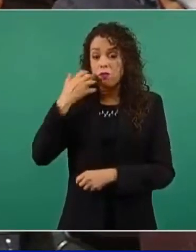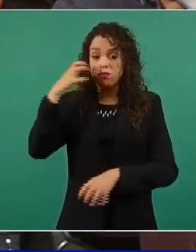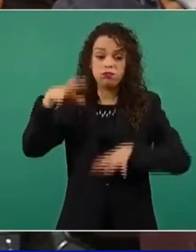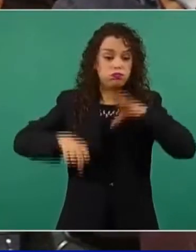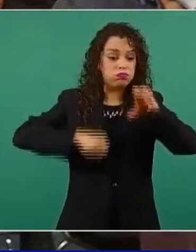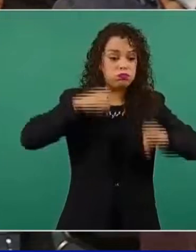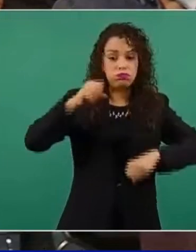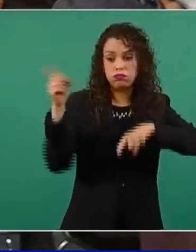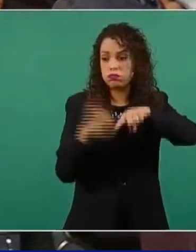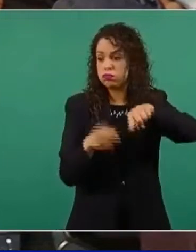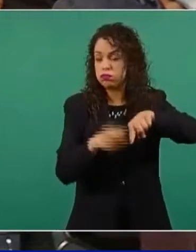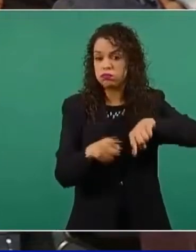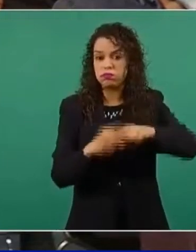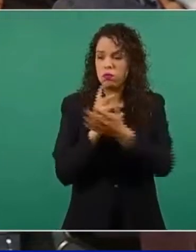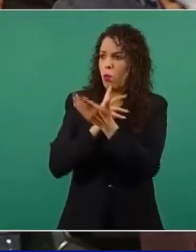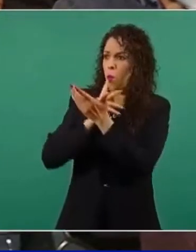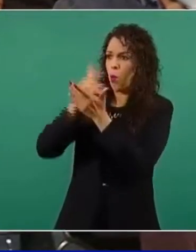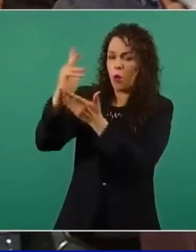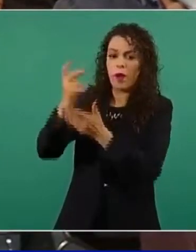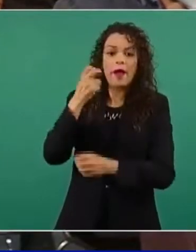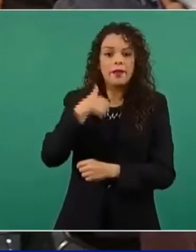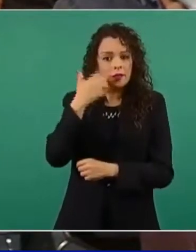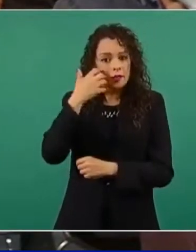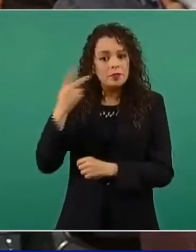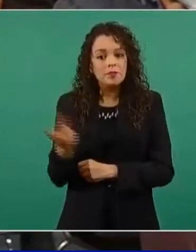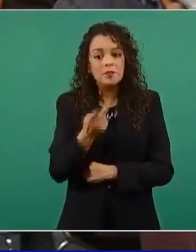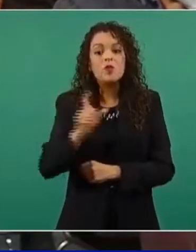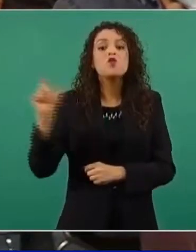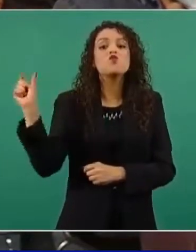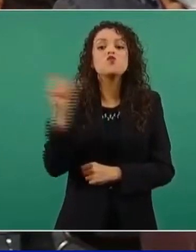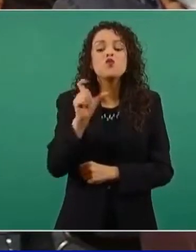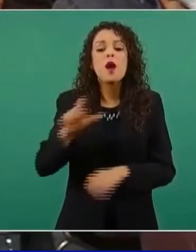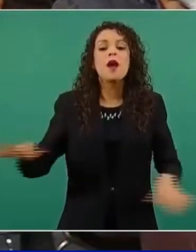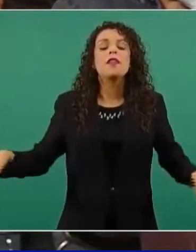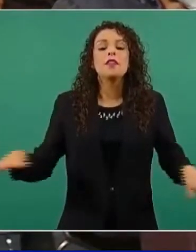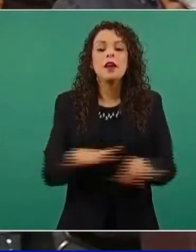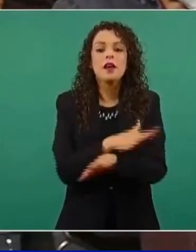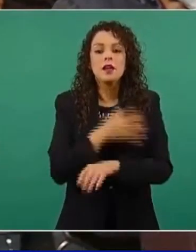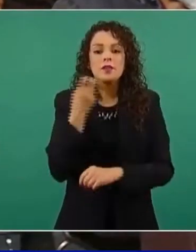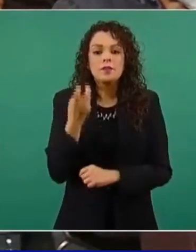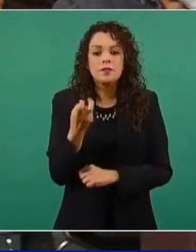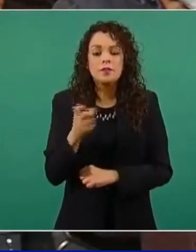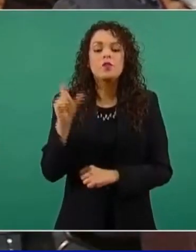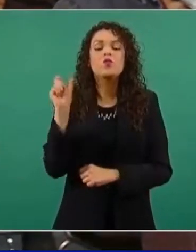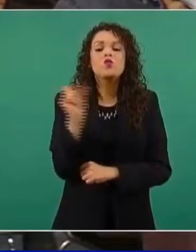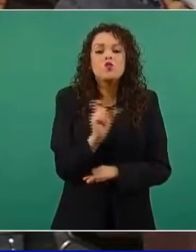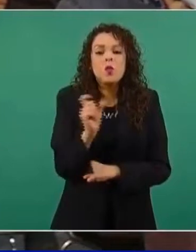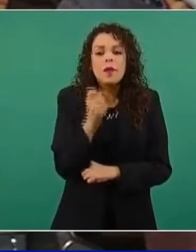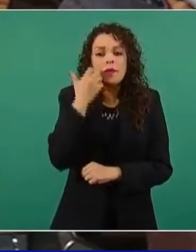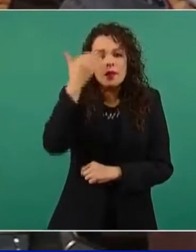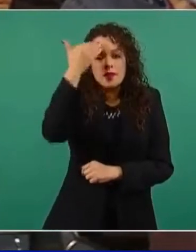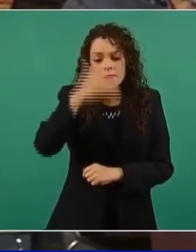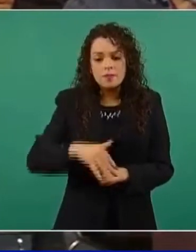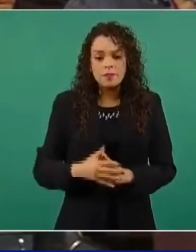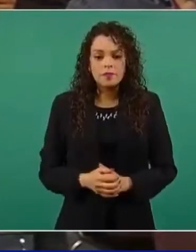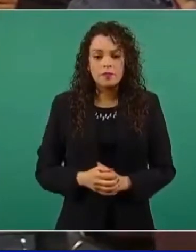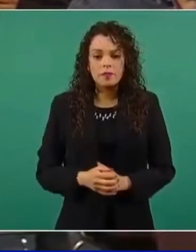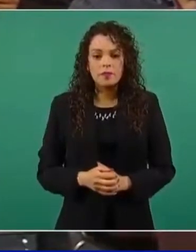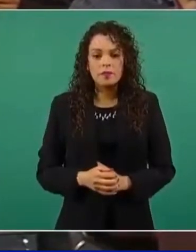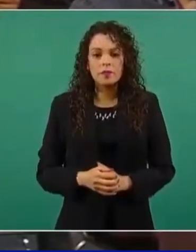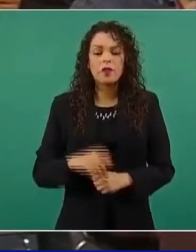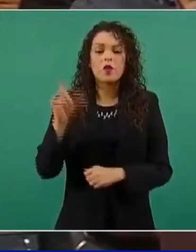desproporcionadas. Esa es la pregunta, señor presidente, ¿cuándo va a cambiar esta situación o va a empezar a cambiar? ¿Cuándo se van a dejar de utilizar